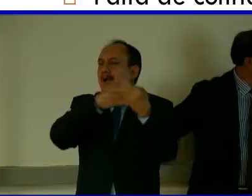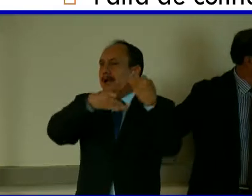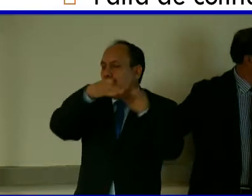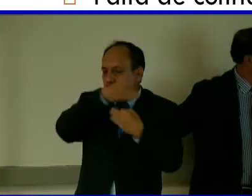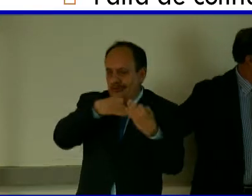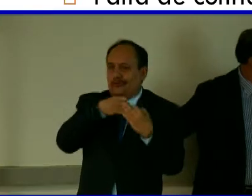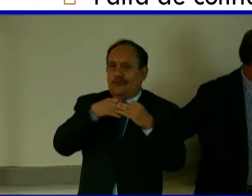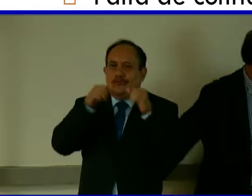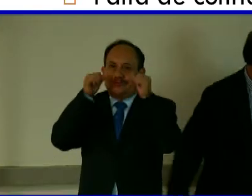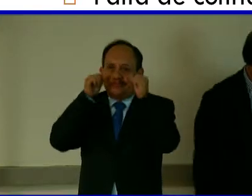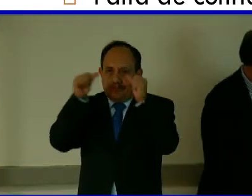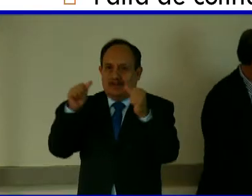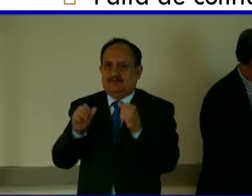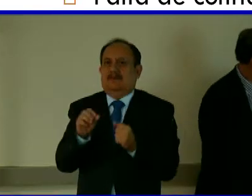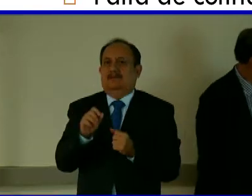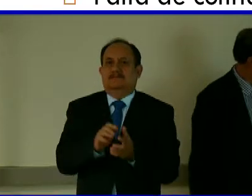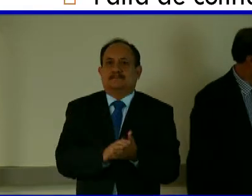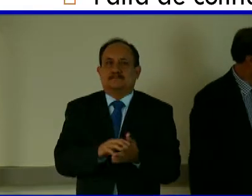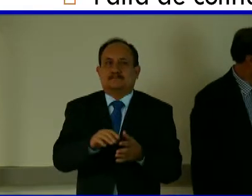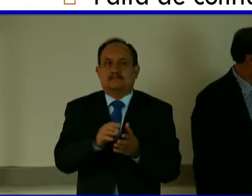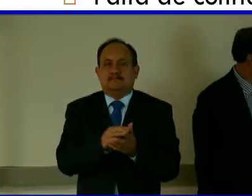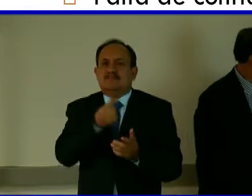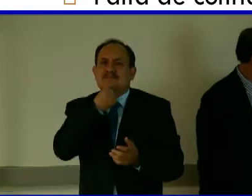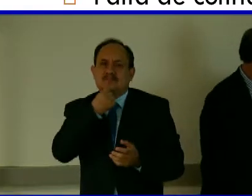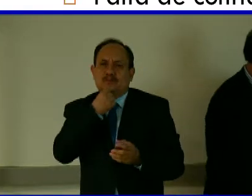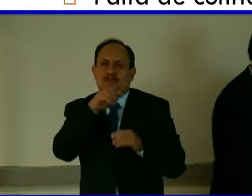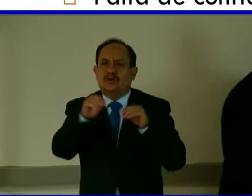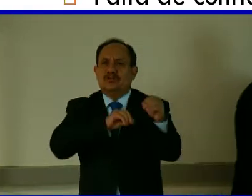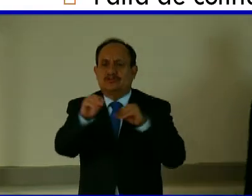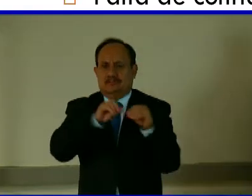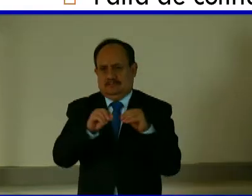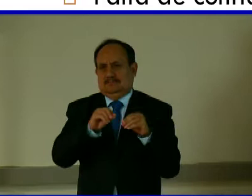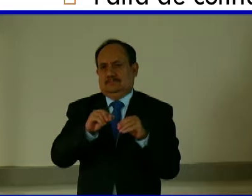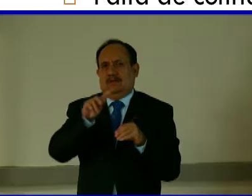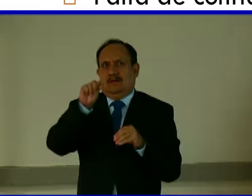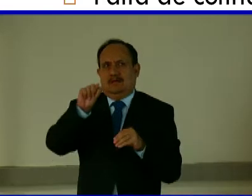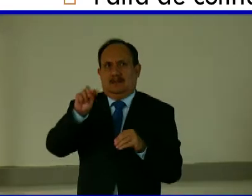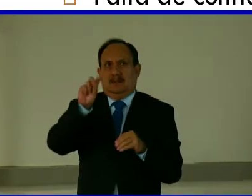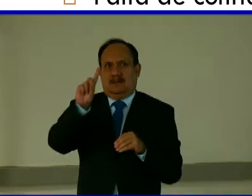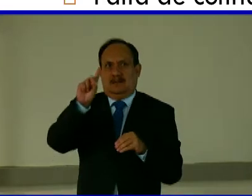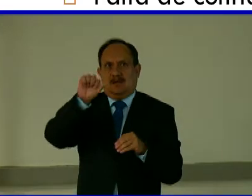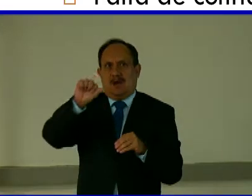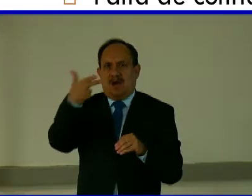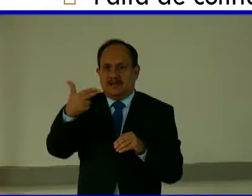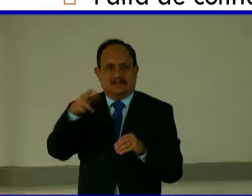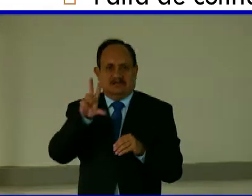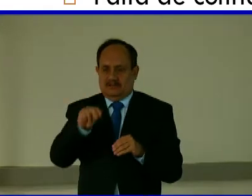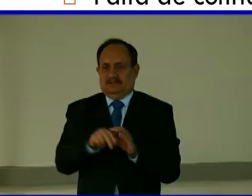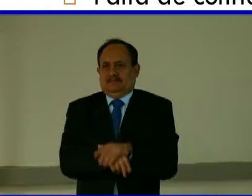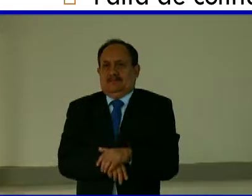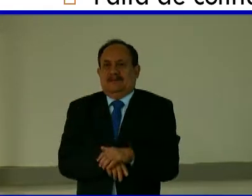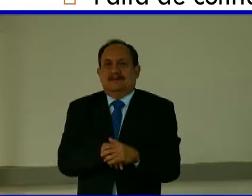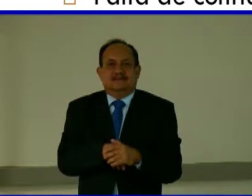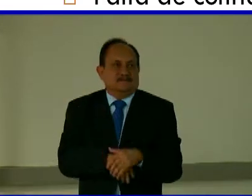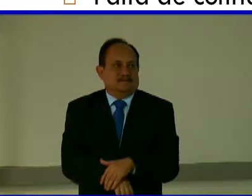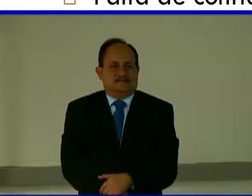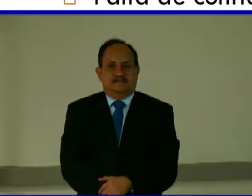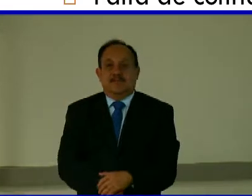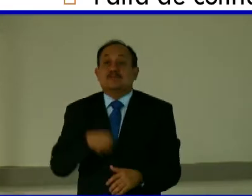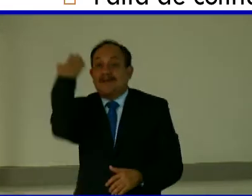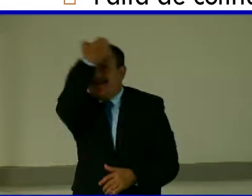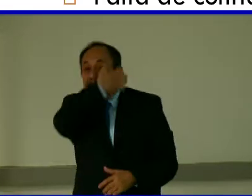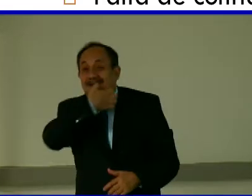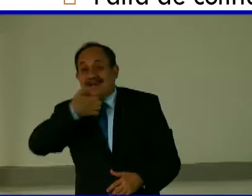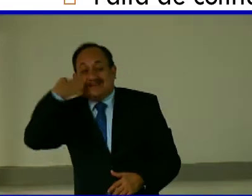ni todo lo negro morcilla. O sea, que tenemos que evaluar la situación